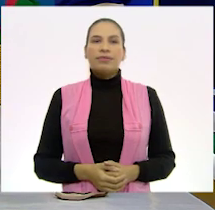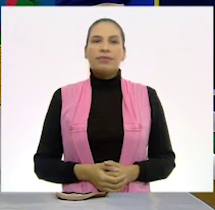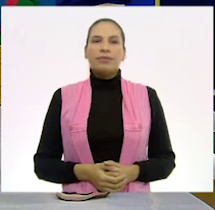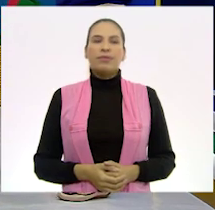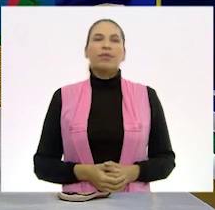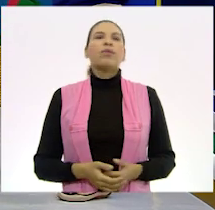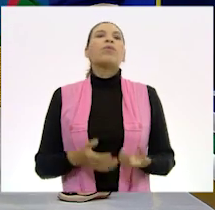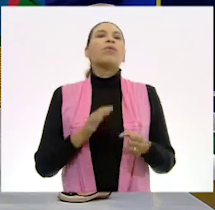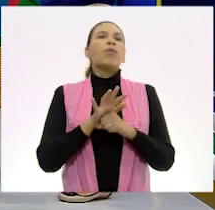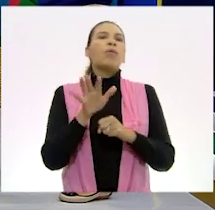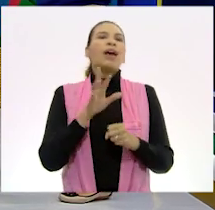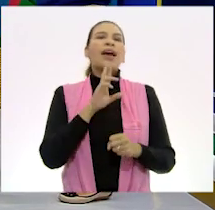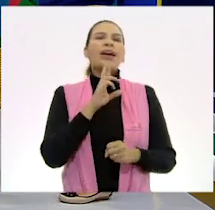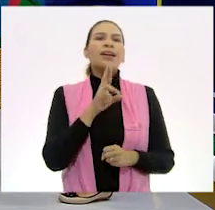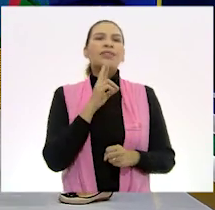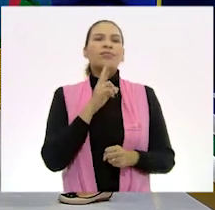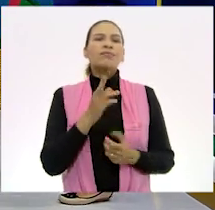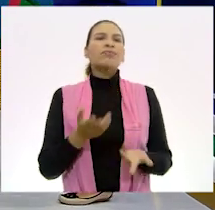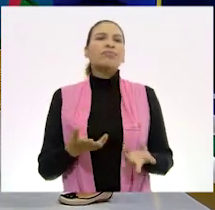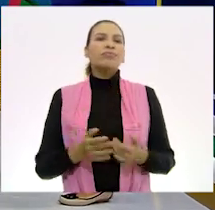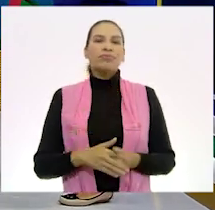1.96. ¿Cuál es el resultado, Ale?